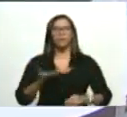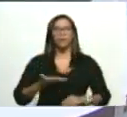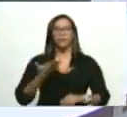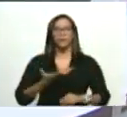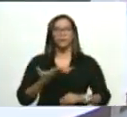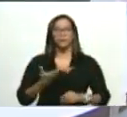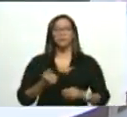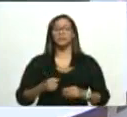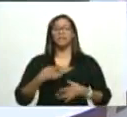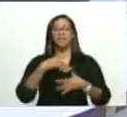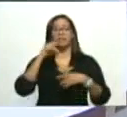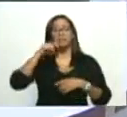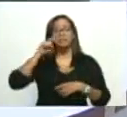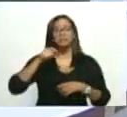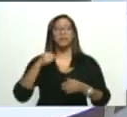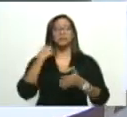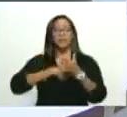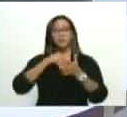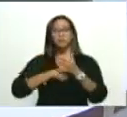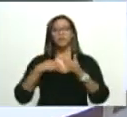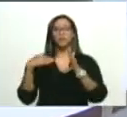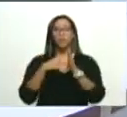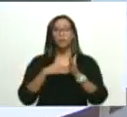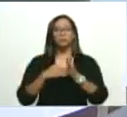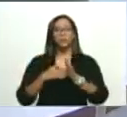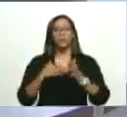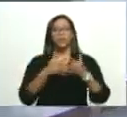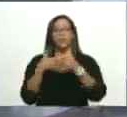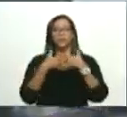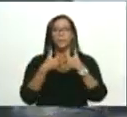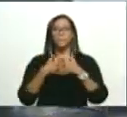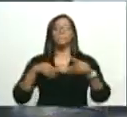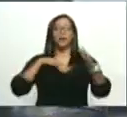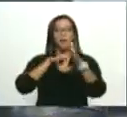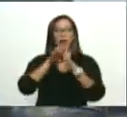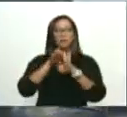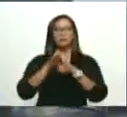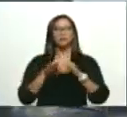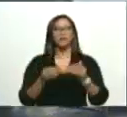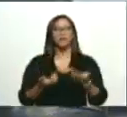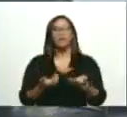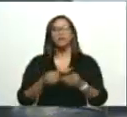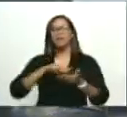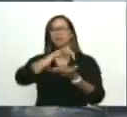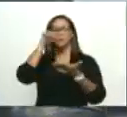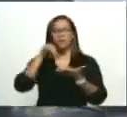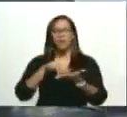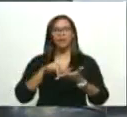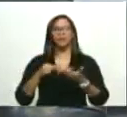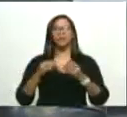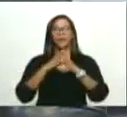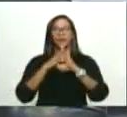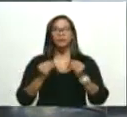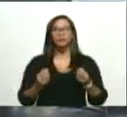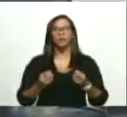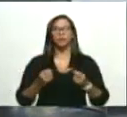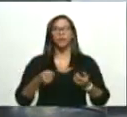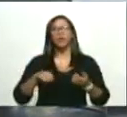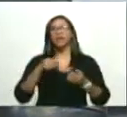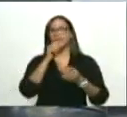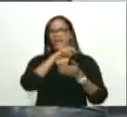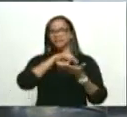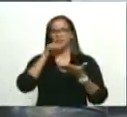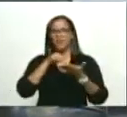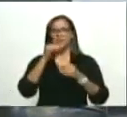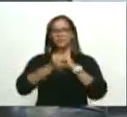de la necesidad de luchar contra el imperialismo para avanzar en los proyectos de desarrollo nacional y para poder tener una soberanía nacional.